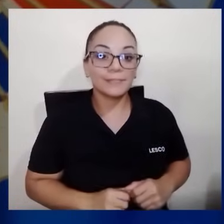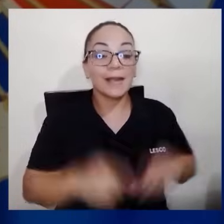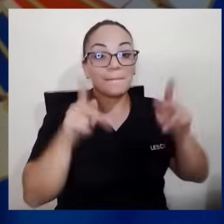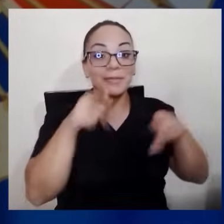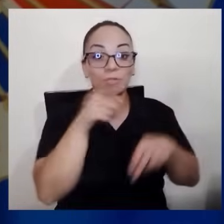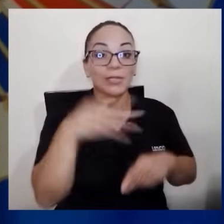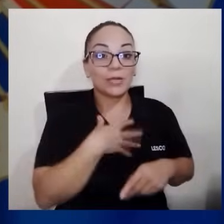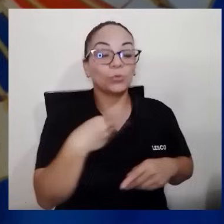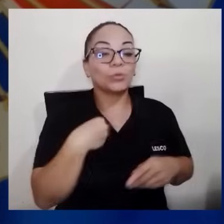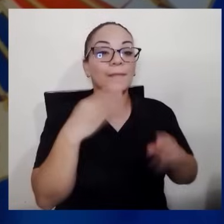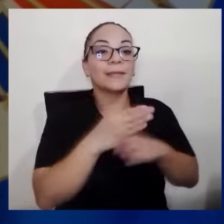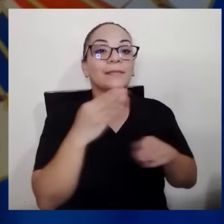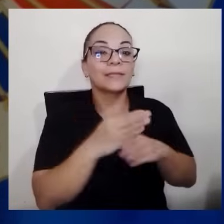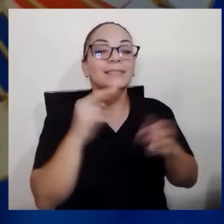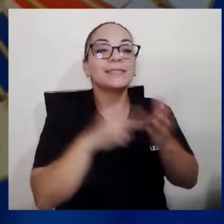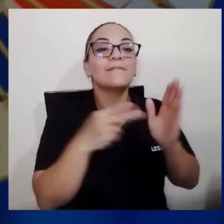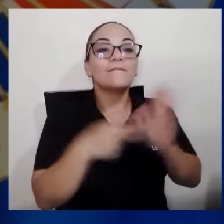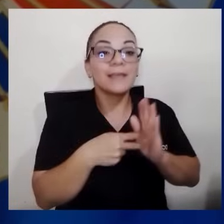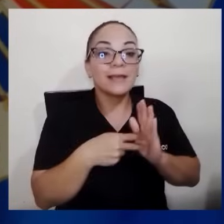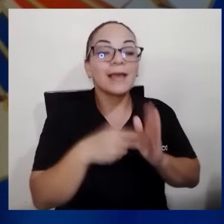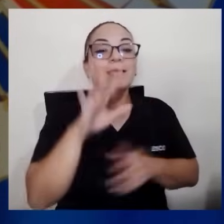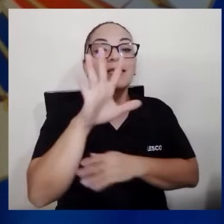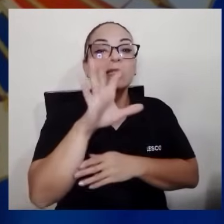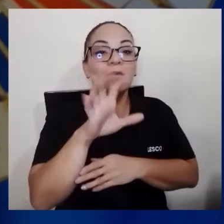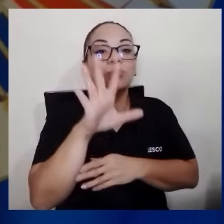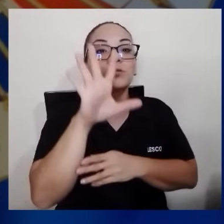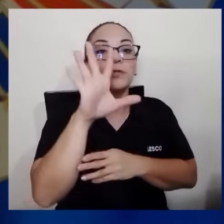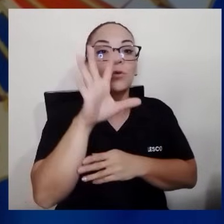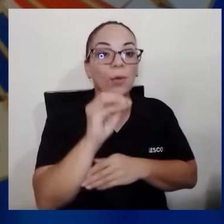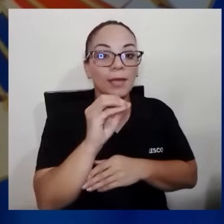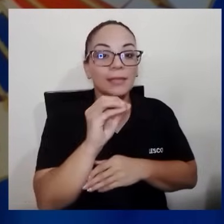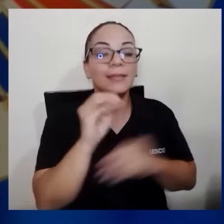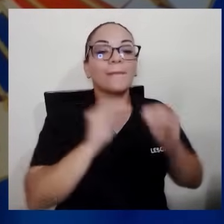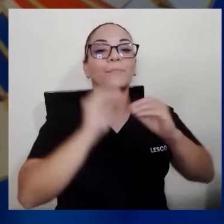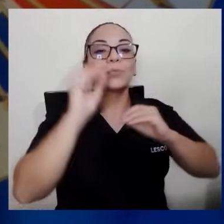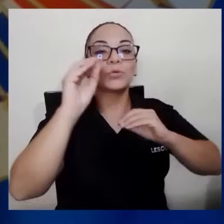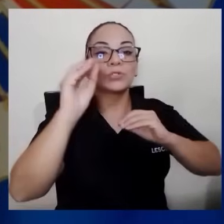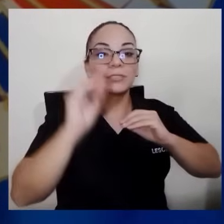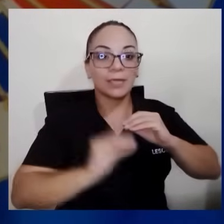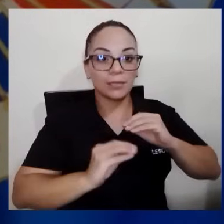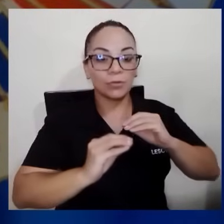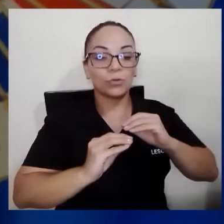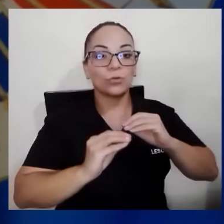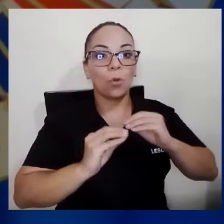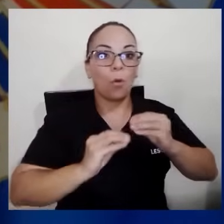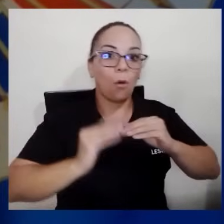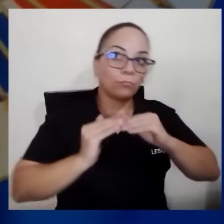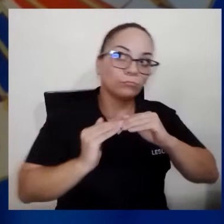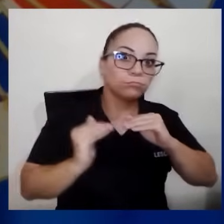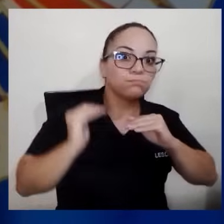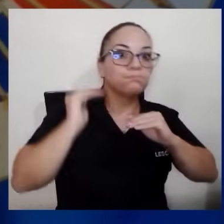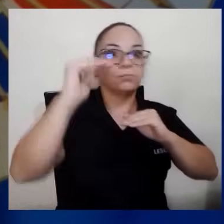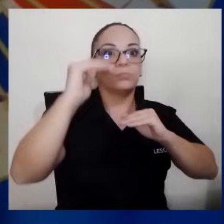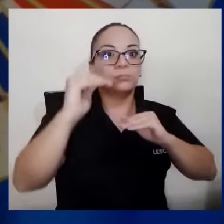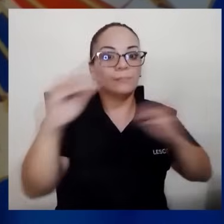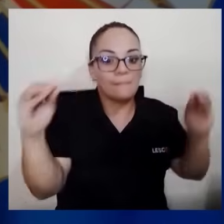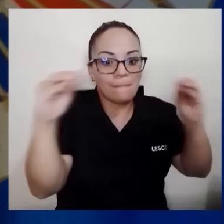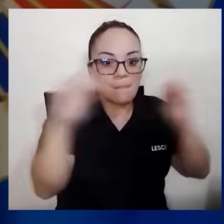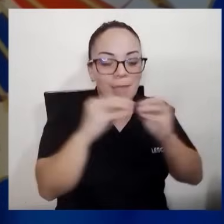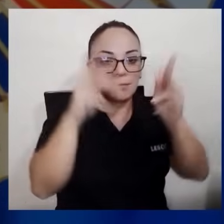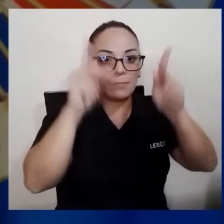eso son 550 por de incremento